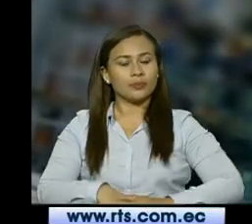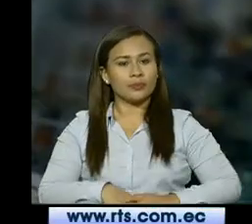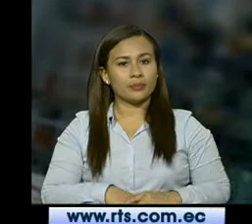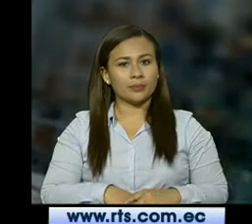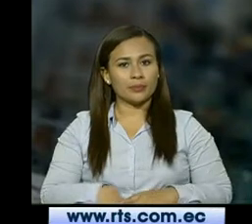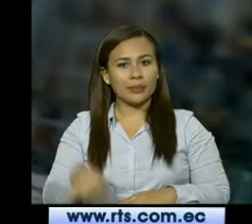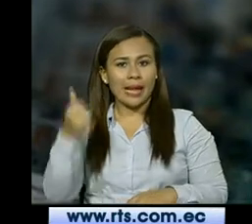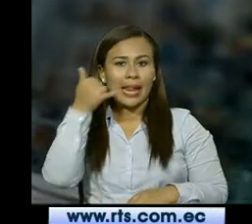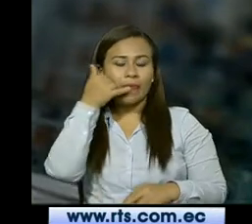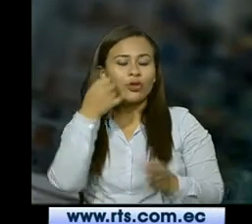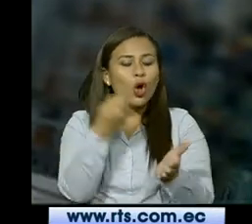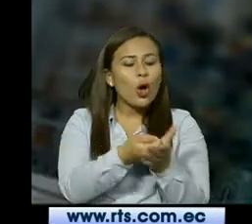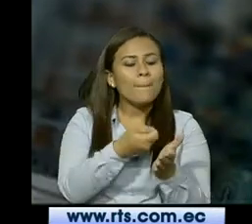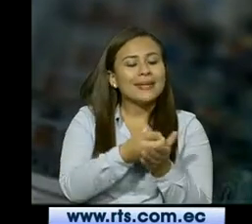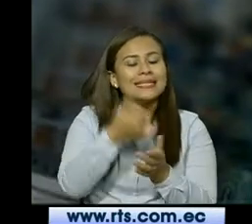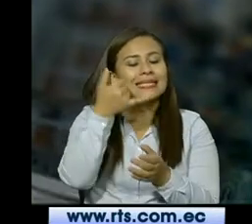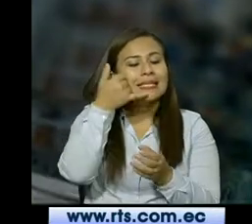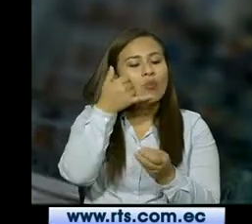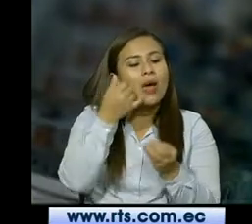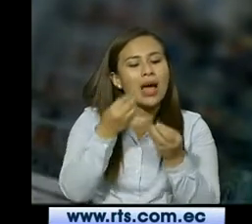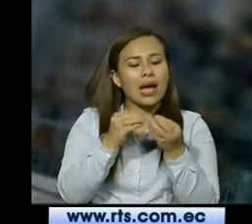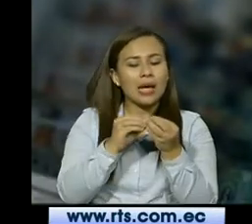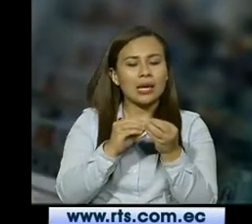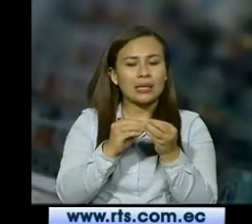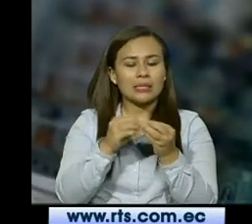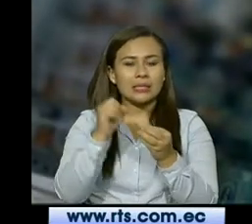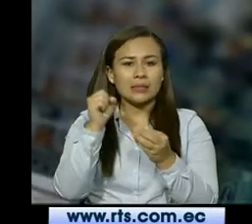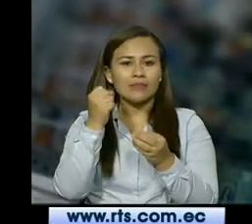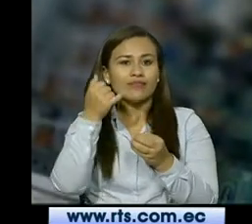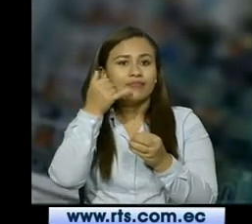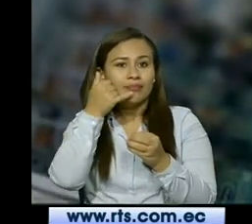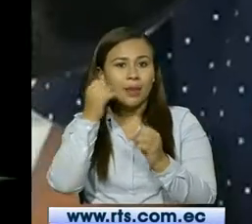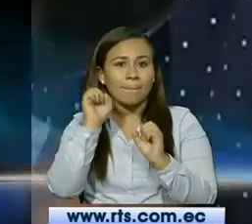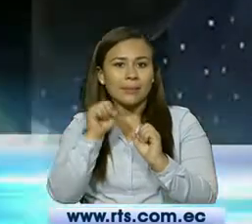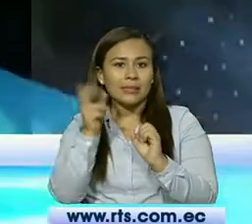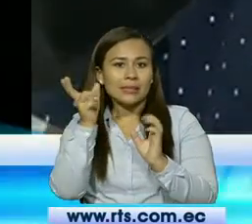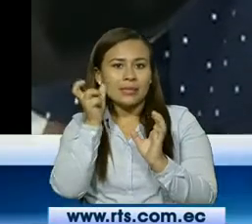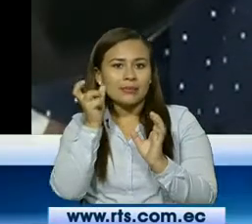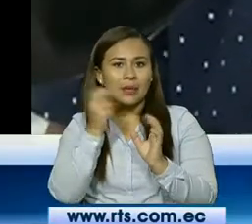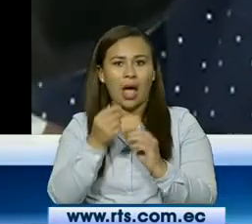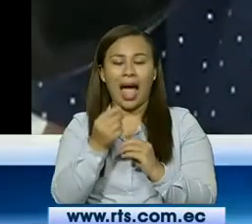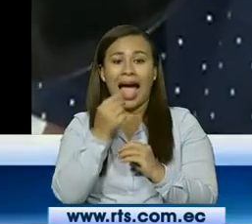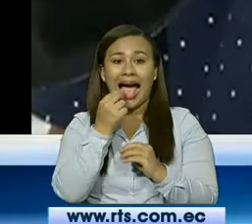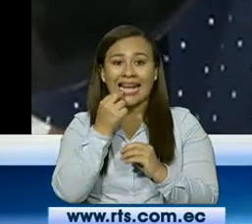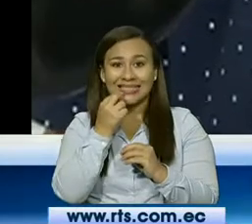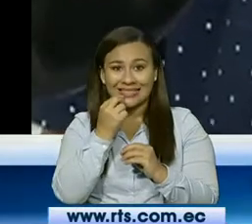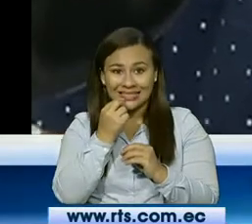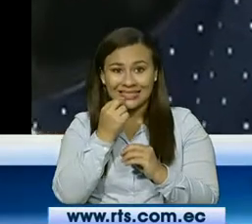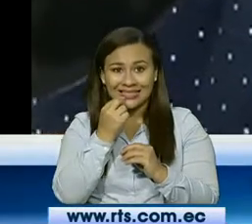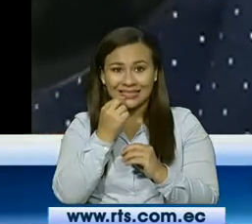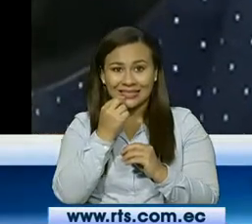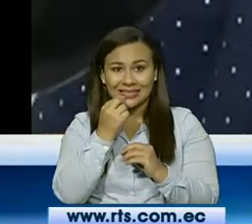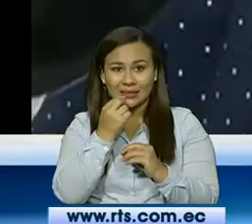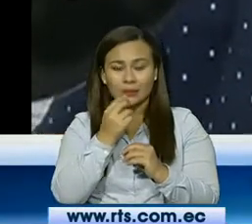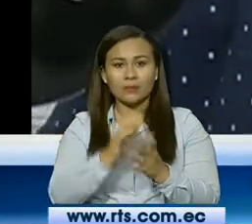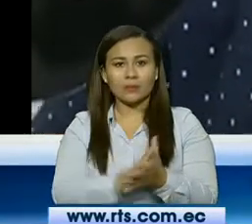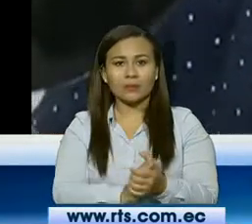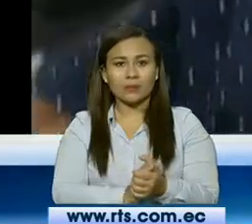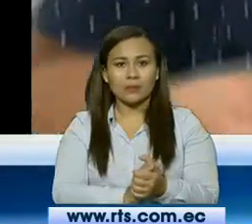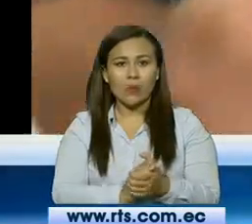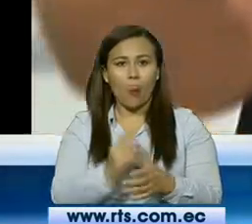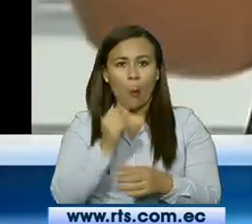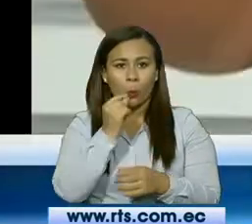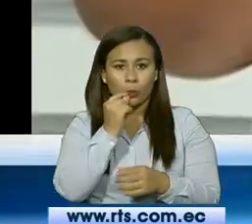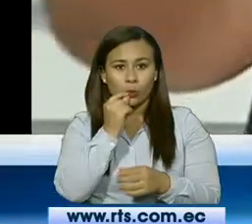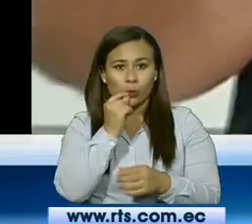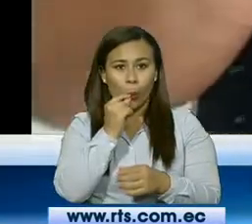telefónica, procedieron a salir tranquilamente por la puerta, como que no hubiera pasado nada. Lo mascó. En el momento que lo mastica, el aluminio